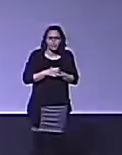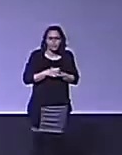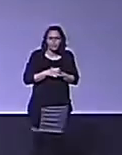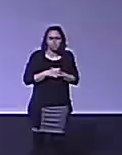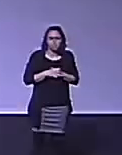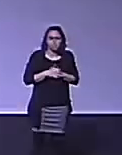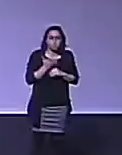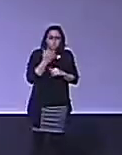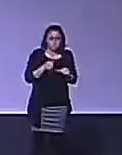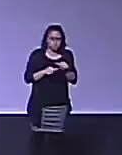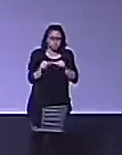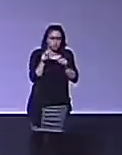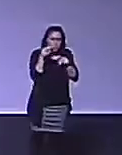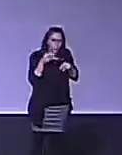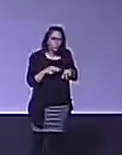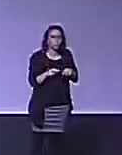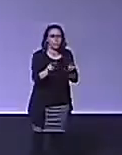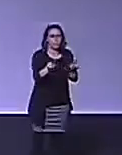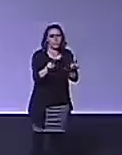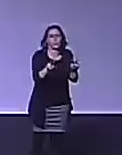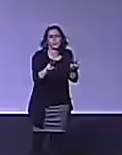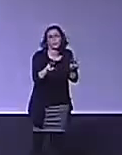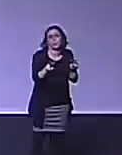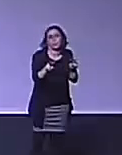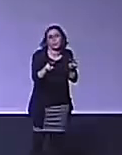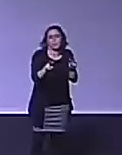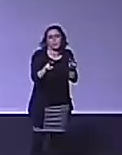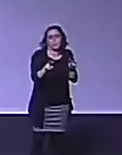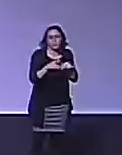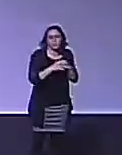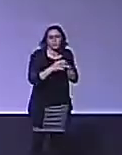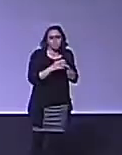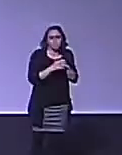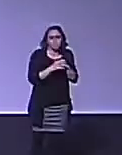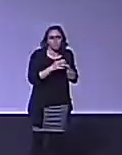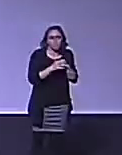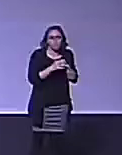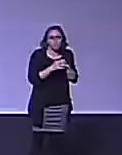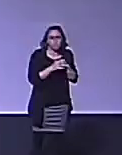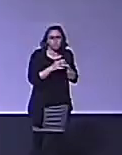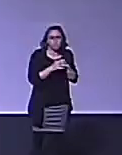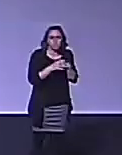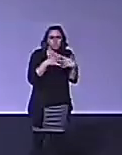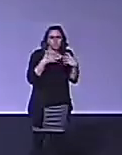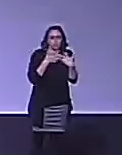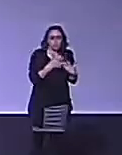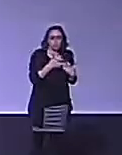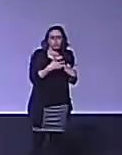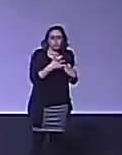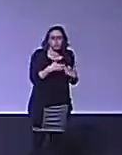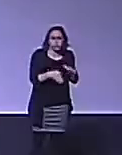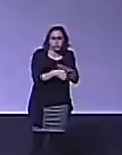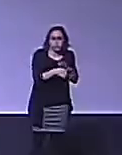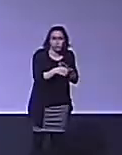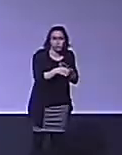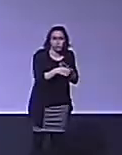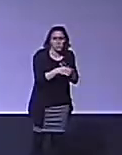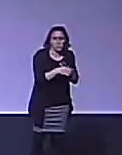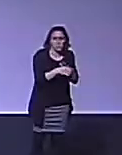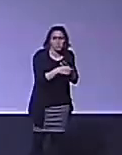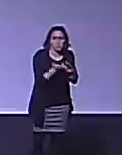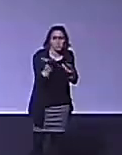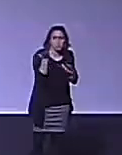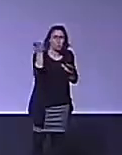etorkizunera begira borroka bat ematen jarraitzea, baino jakin gabe edo azpimarratu gabe iraganean ba, beste